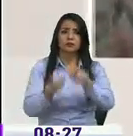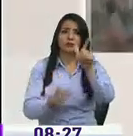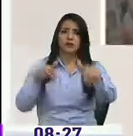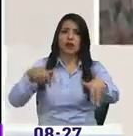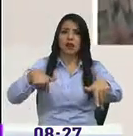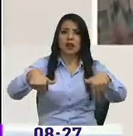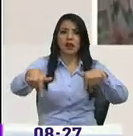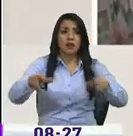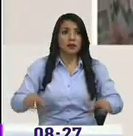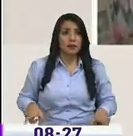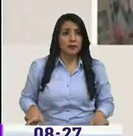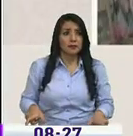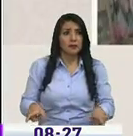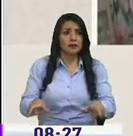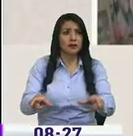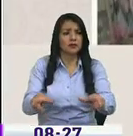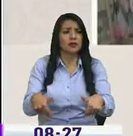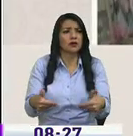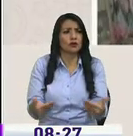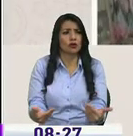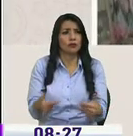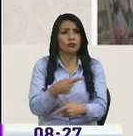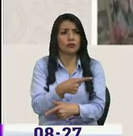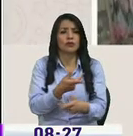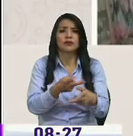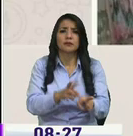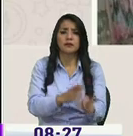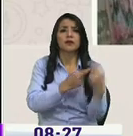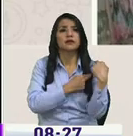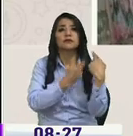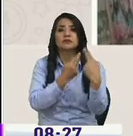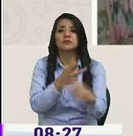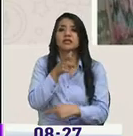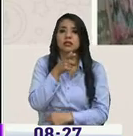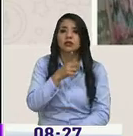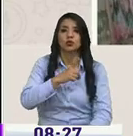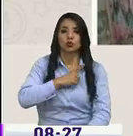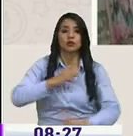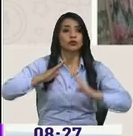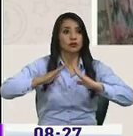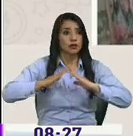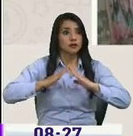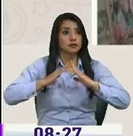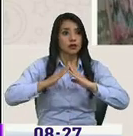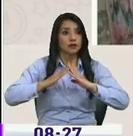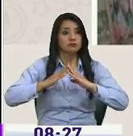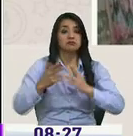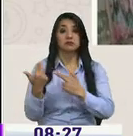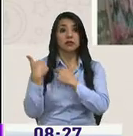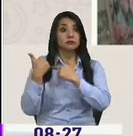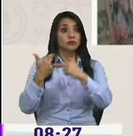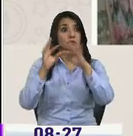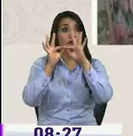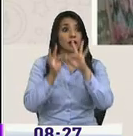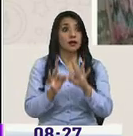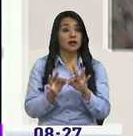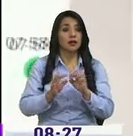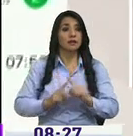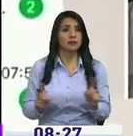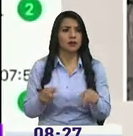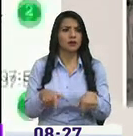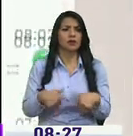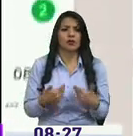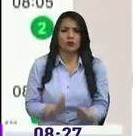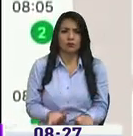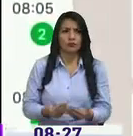sobre todo. Miren cómo están ahí las veredas. Eso también depende de los vecinos, de los dueños de casa, pero no es justo que tengan de esta